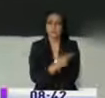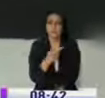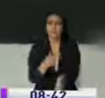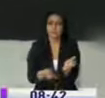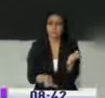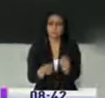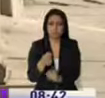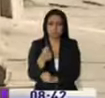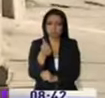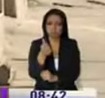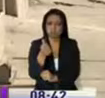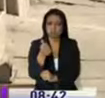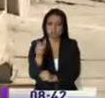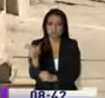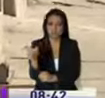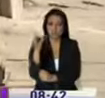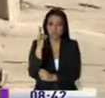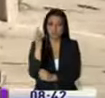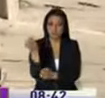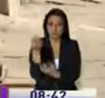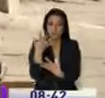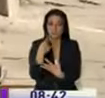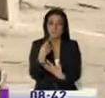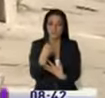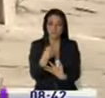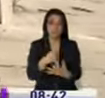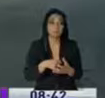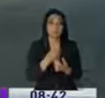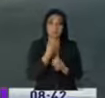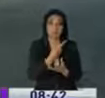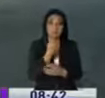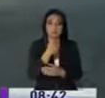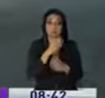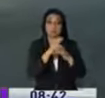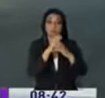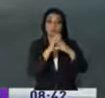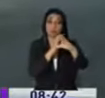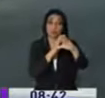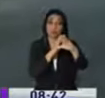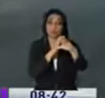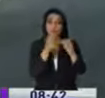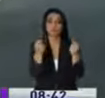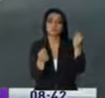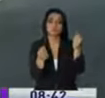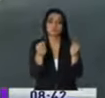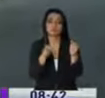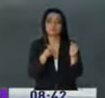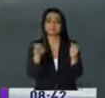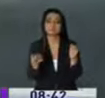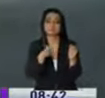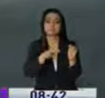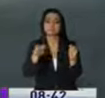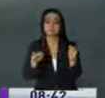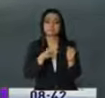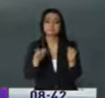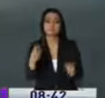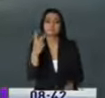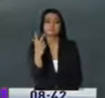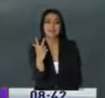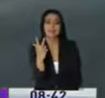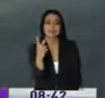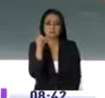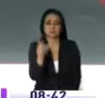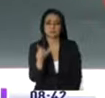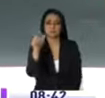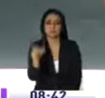cuestión de segundos, relató una vendedora informal. Según su versión, de la unidad de transporte público se bajaron 3 personas, supuestamente estaban en estado